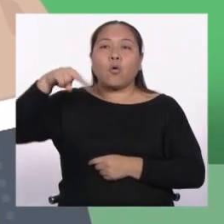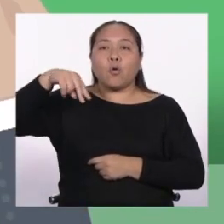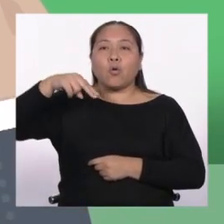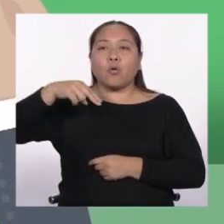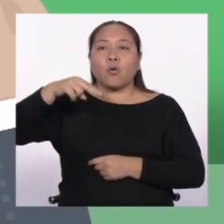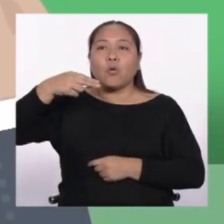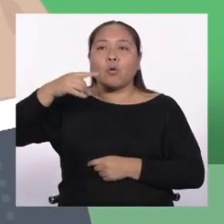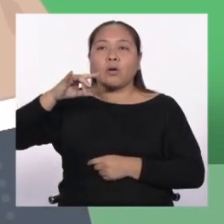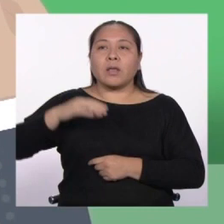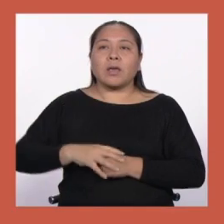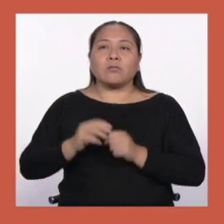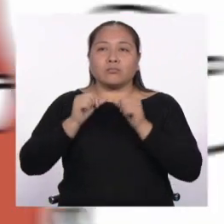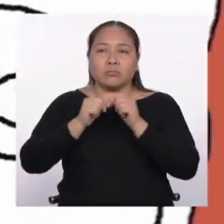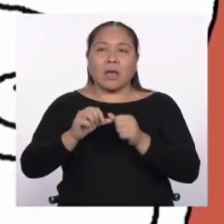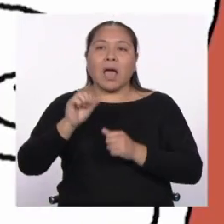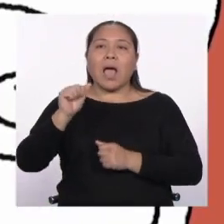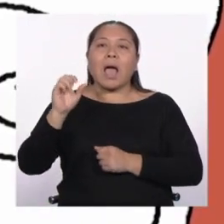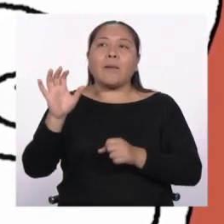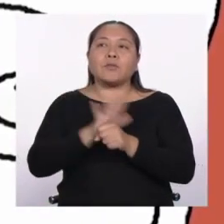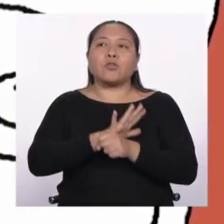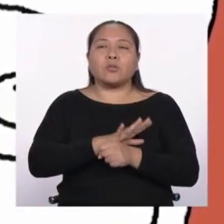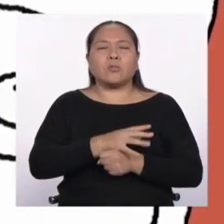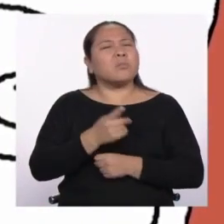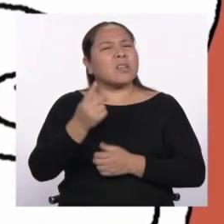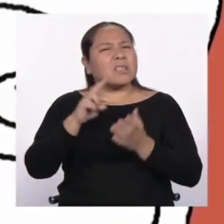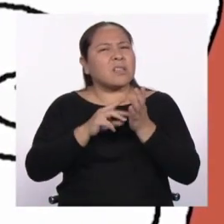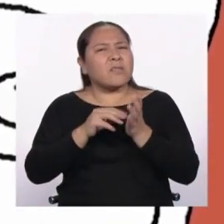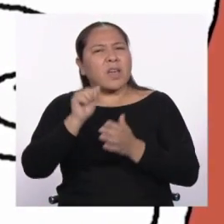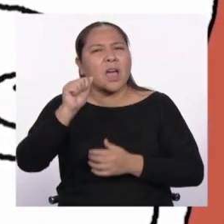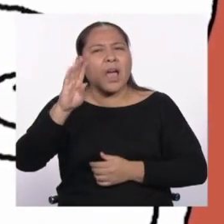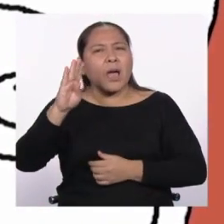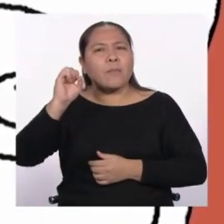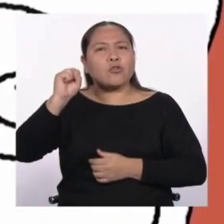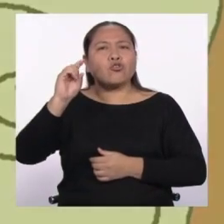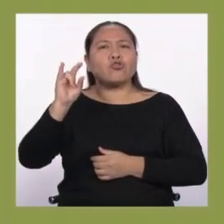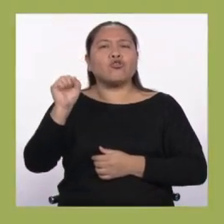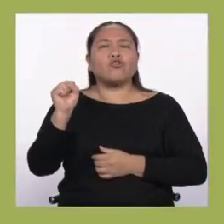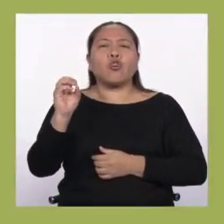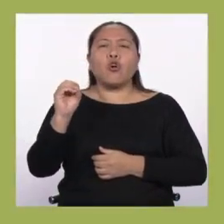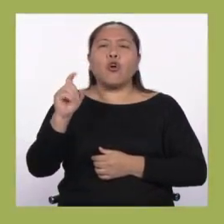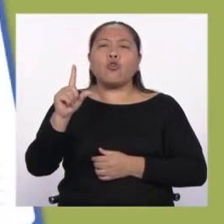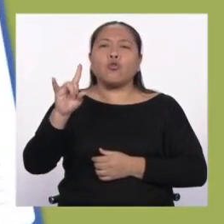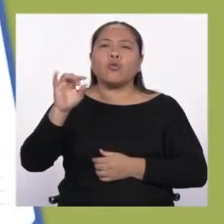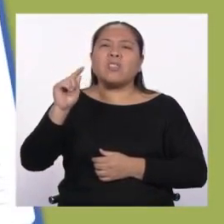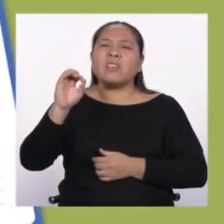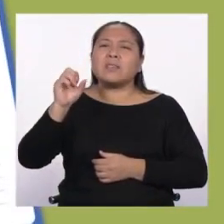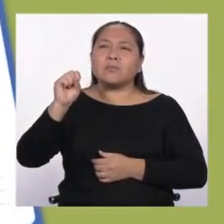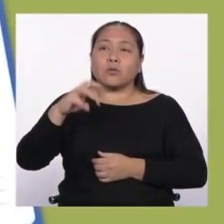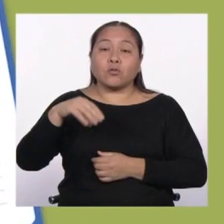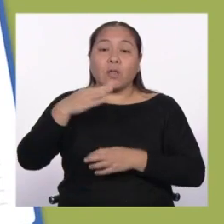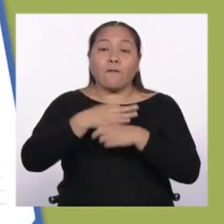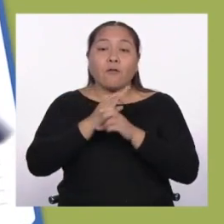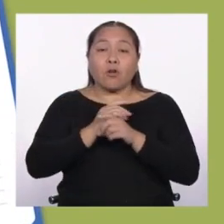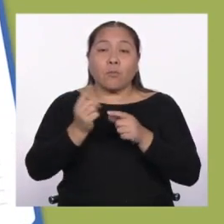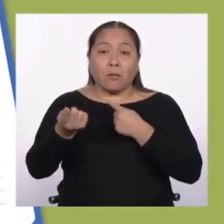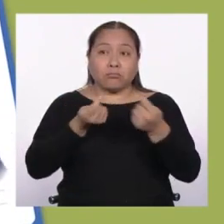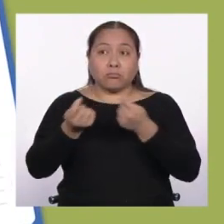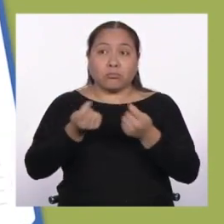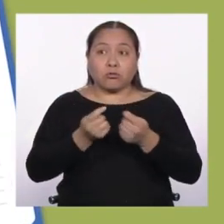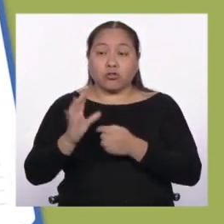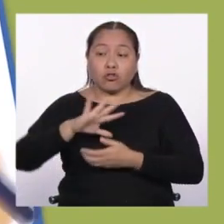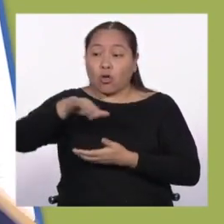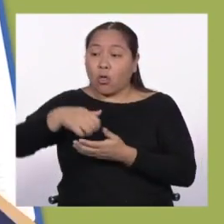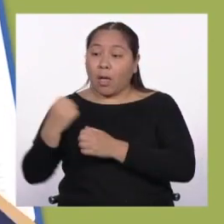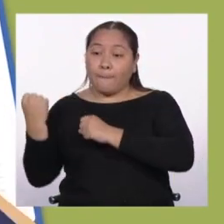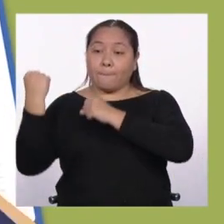seguir el absolutismo. Pero, ¿sabes qué es el absolutismo? Te explico. Esta es una forma de gobierno en el que todo el poder de